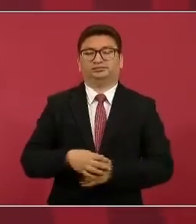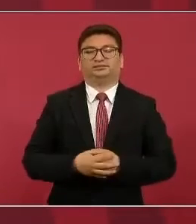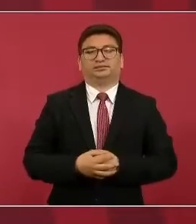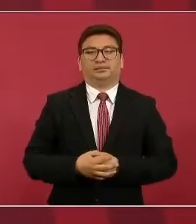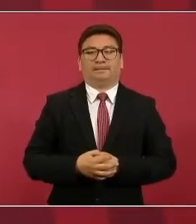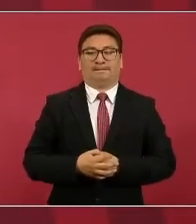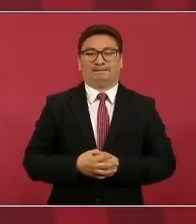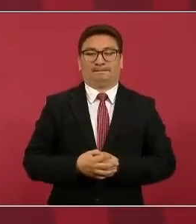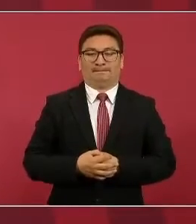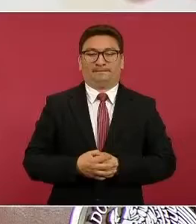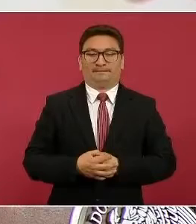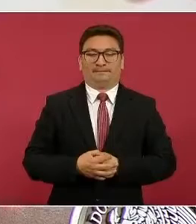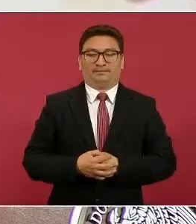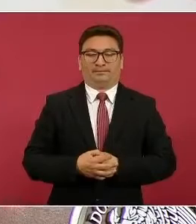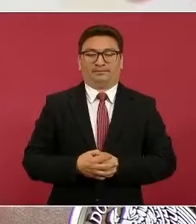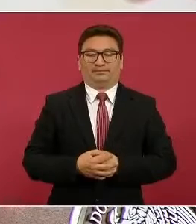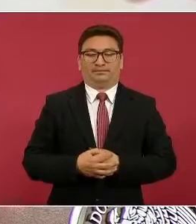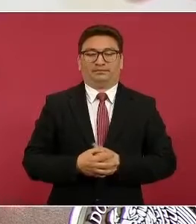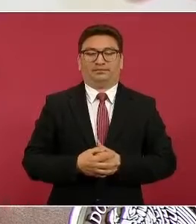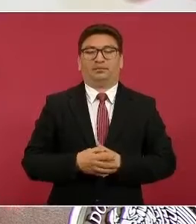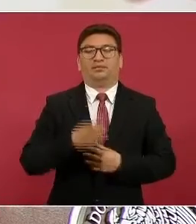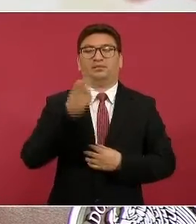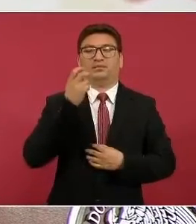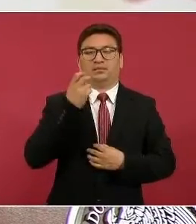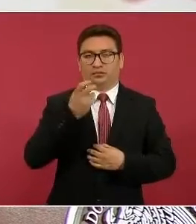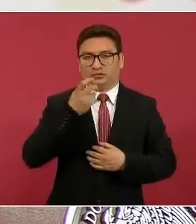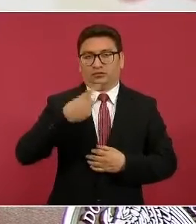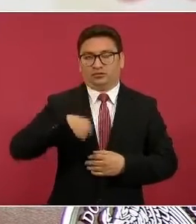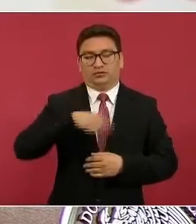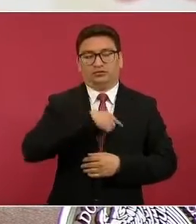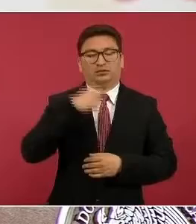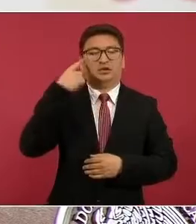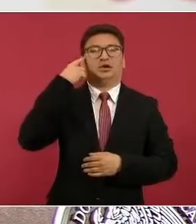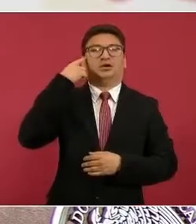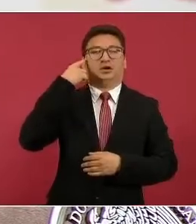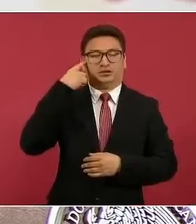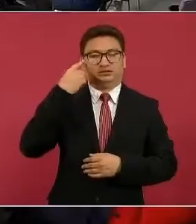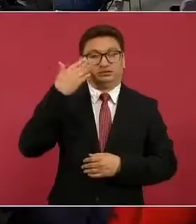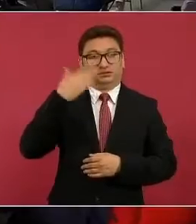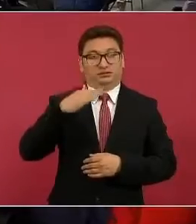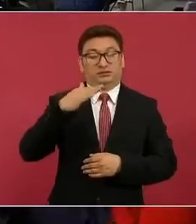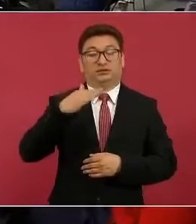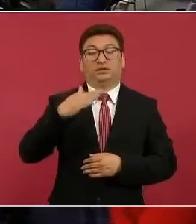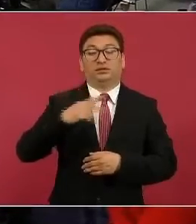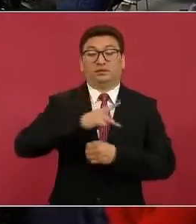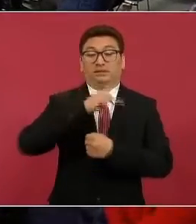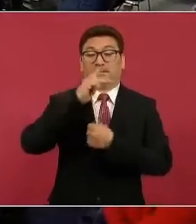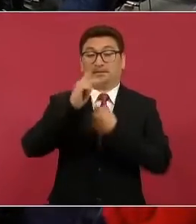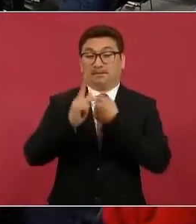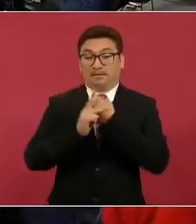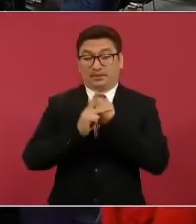Tomemos en consideración que somos de los 10 países